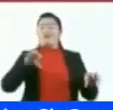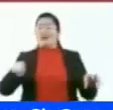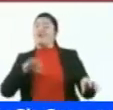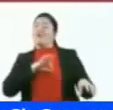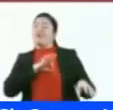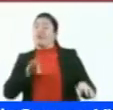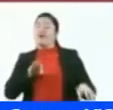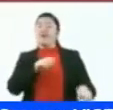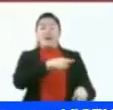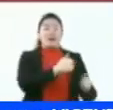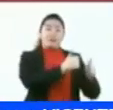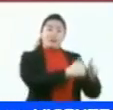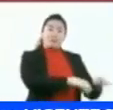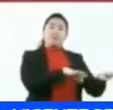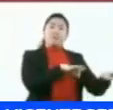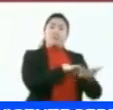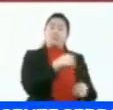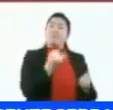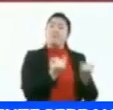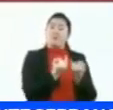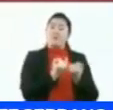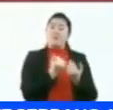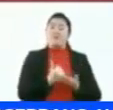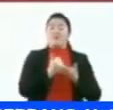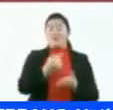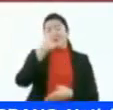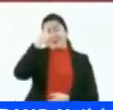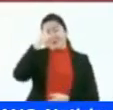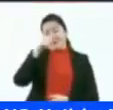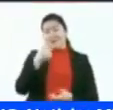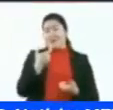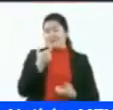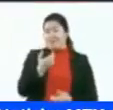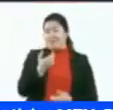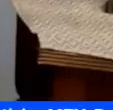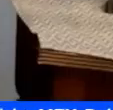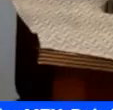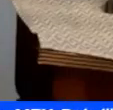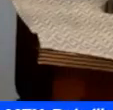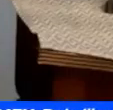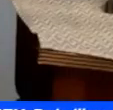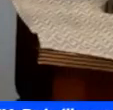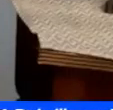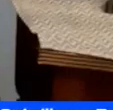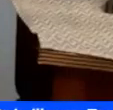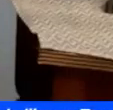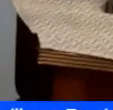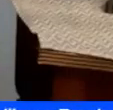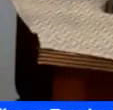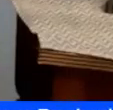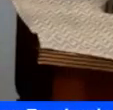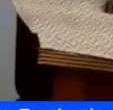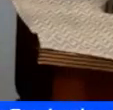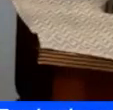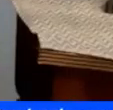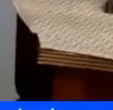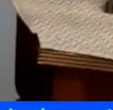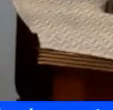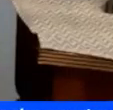aeropuerto, que representa un beneficio económico muy importante para la ciudad. ¿Y cuáles serían sus... Bueno, pues ahí